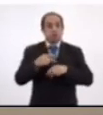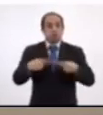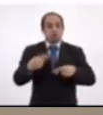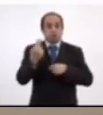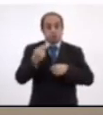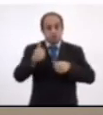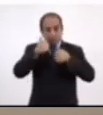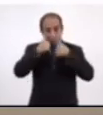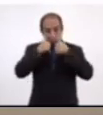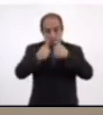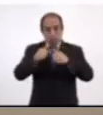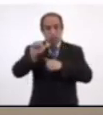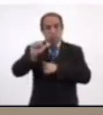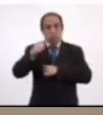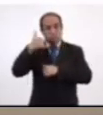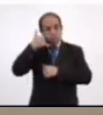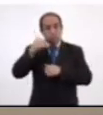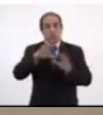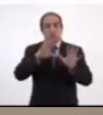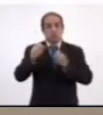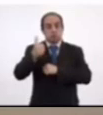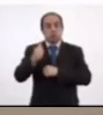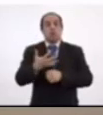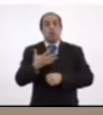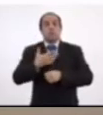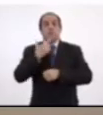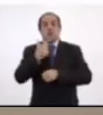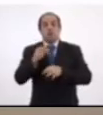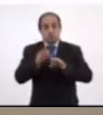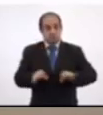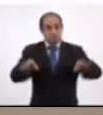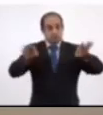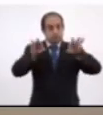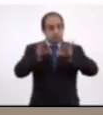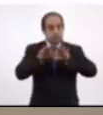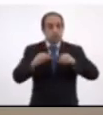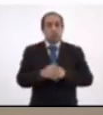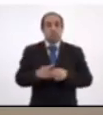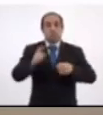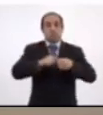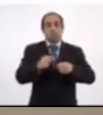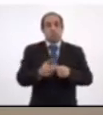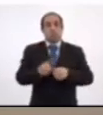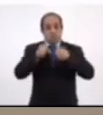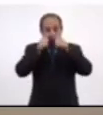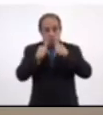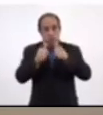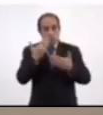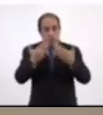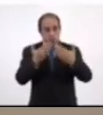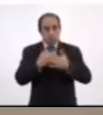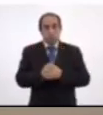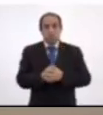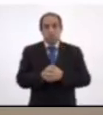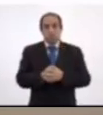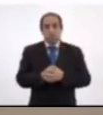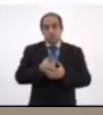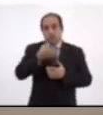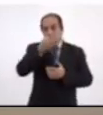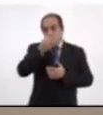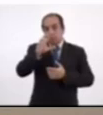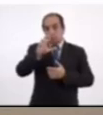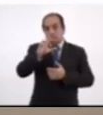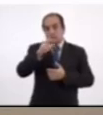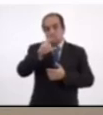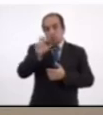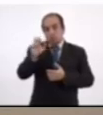al 911, que es una mejoría muy drástica, tener 22 atenciones comparadas con las más de casi 800 que llegamos a